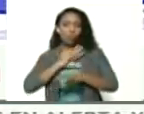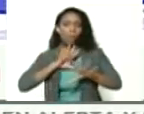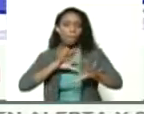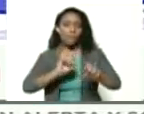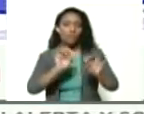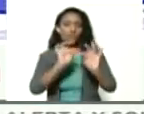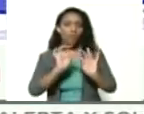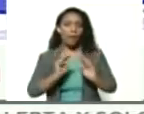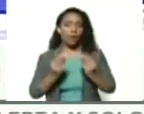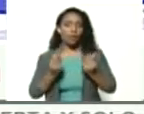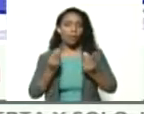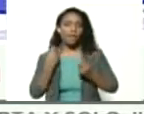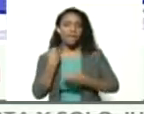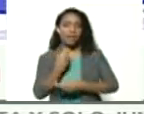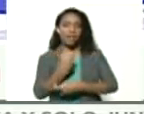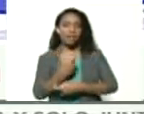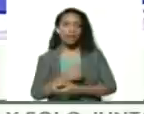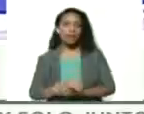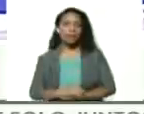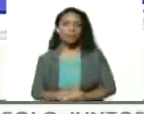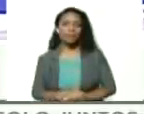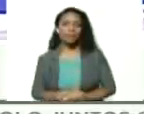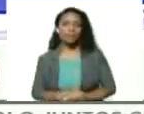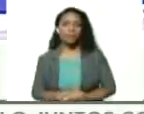medidas económicas, financieras,